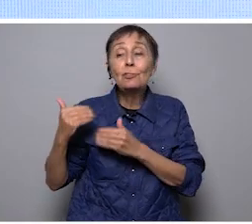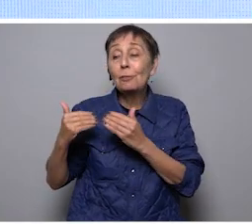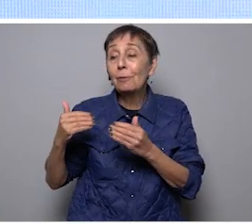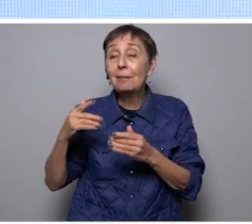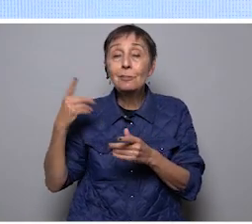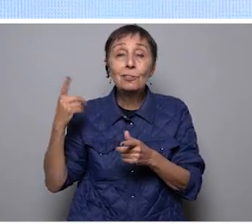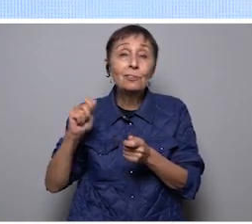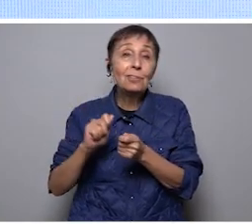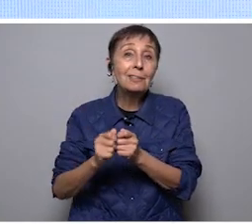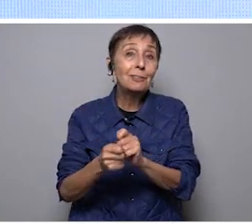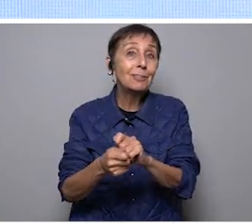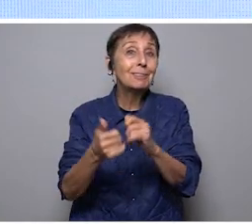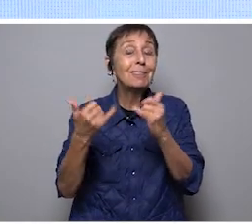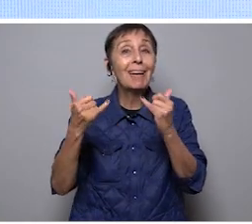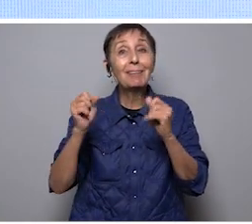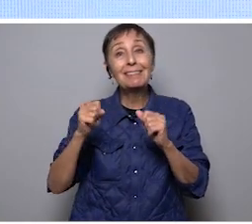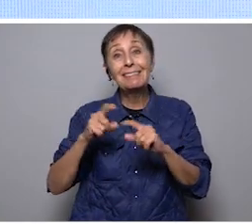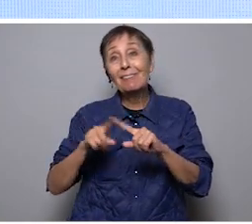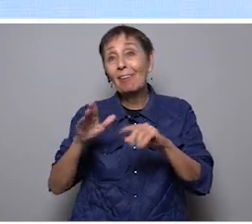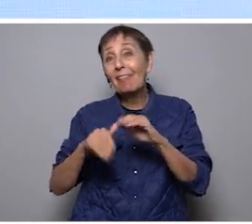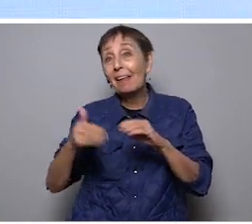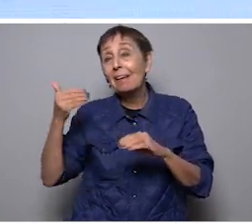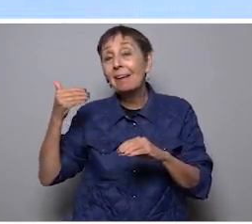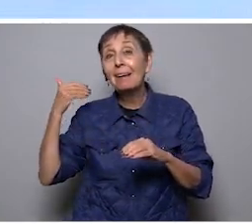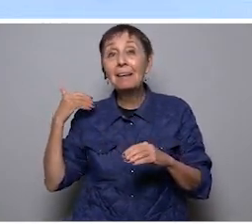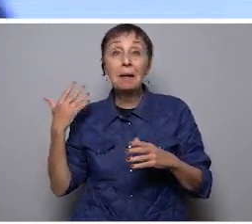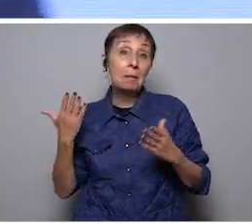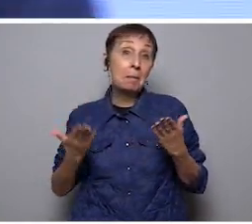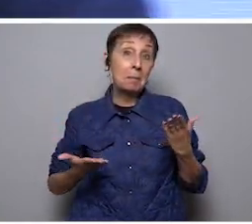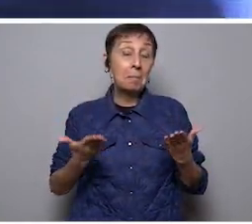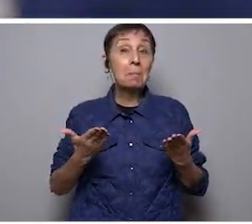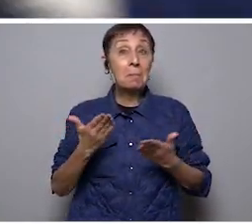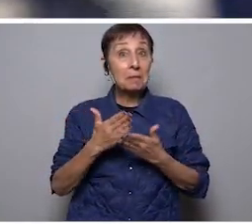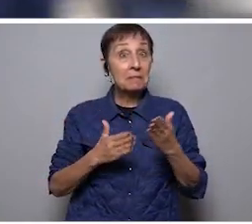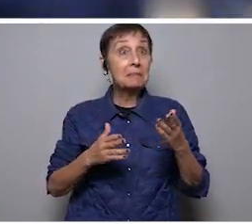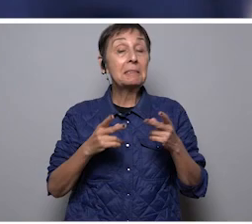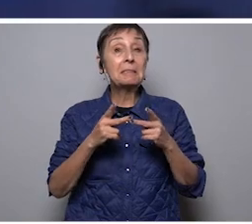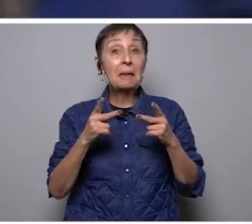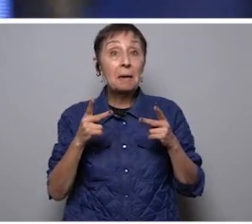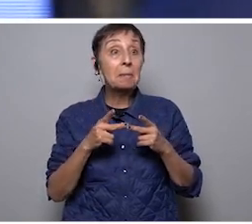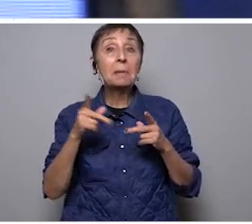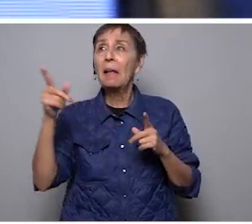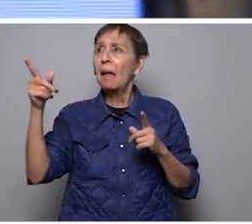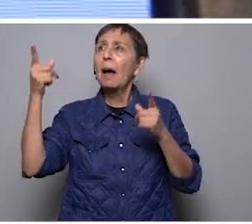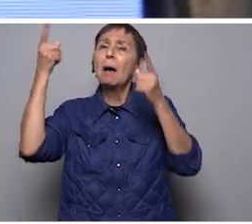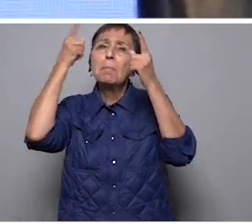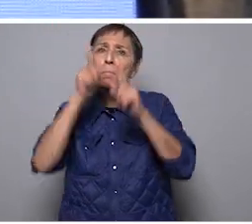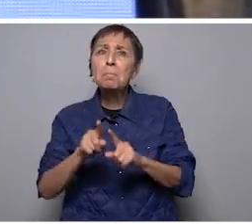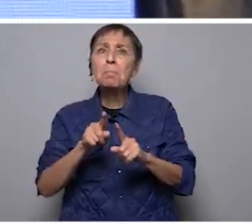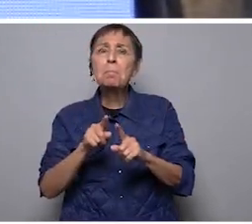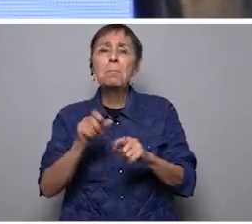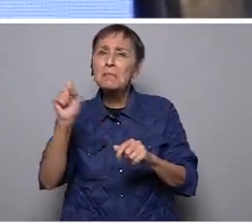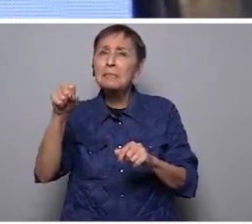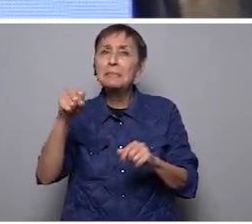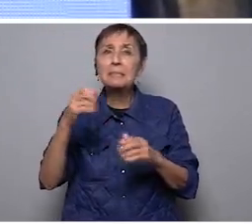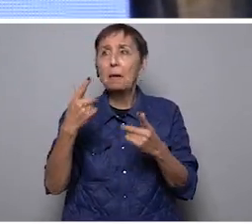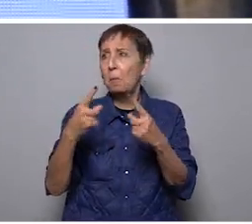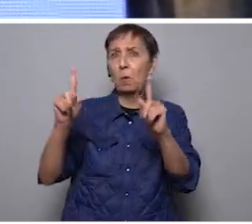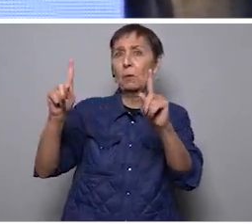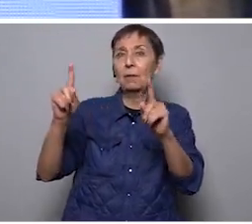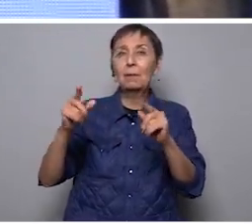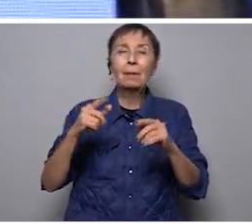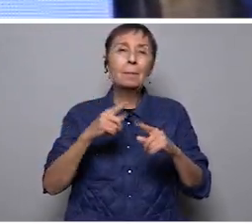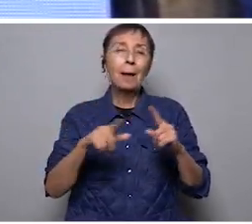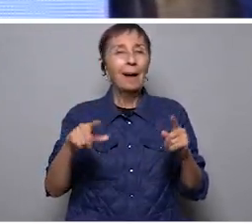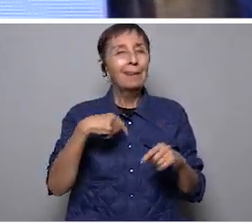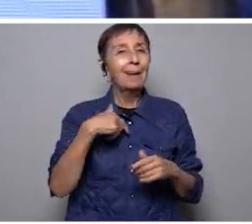las fintec ya sea en el mediano o en el largo plazo de mejor manera y en ese sentido tal vez la la pregunta asumiendo que en